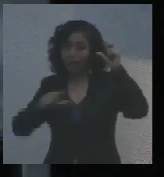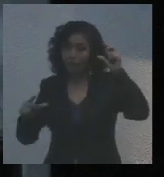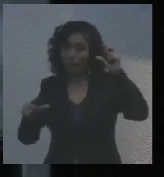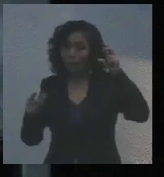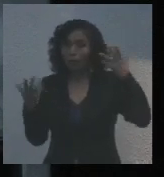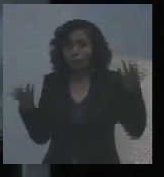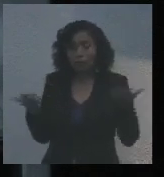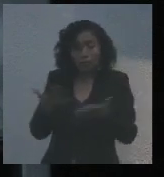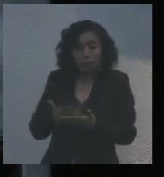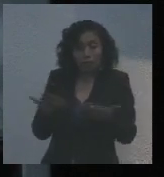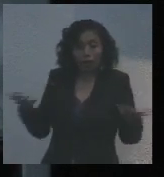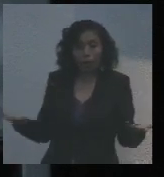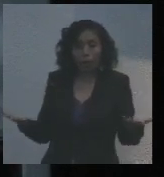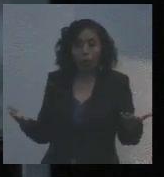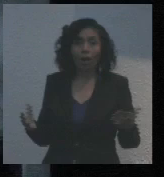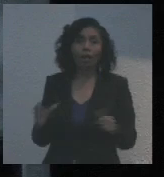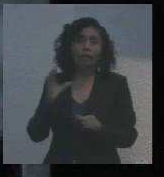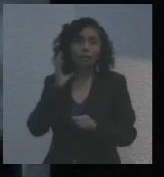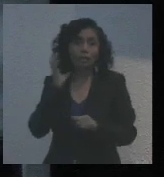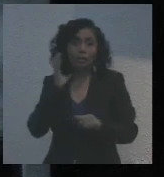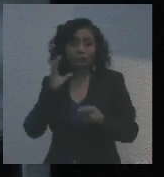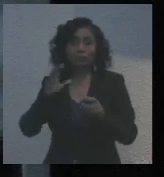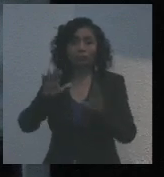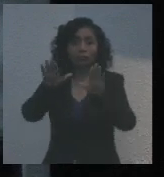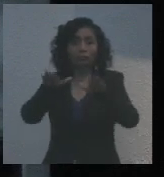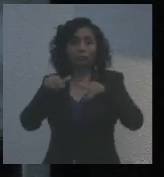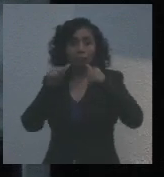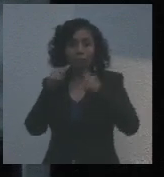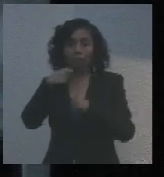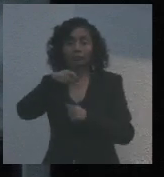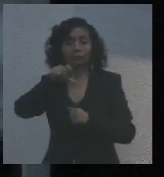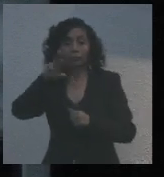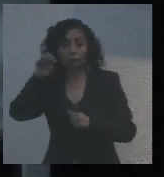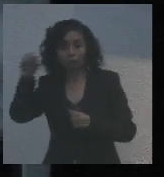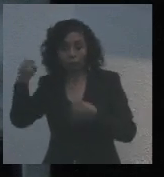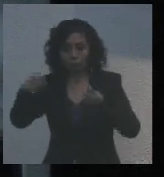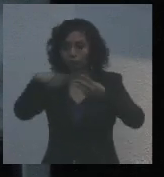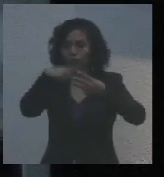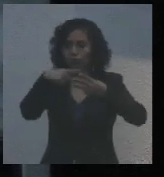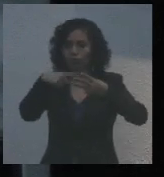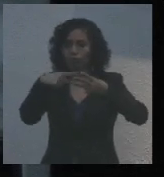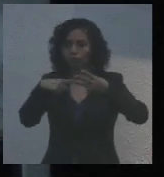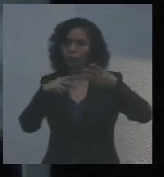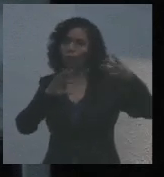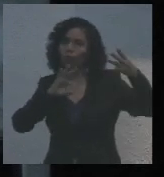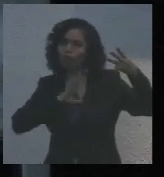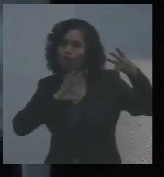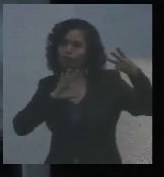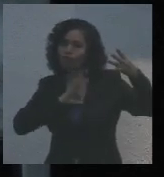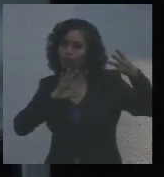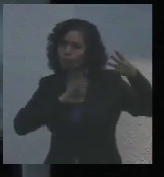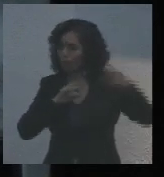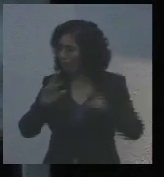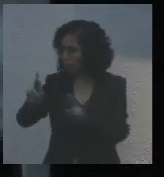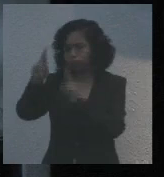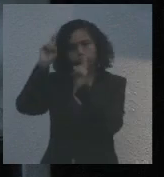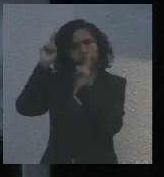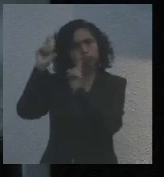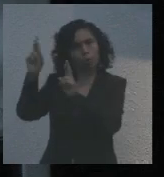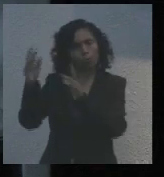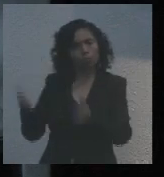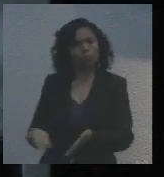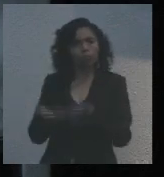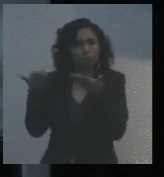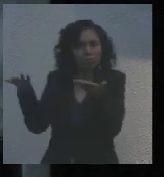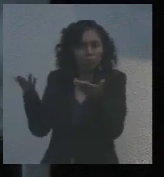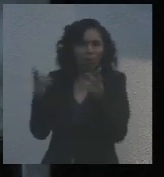poder legislativo de Quintana ro cada una de estas preseas ha sido más que merecida dice el